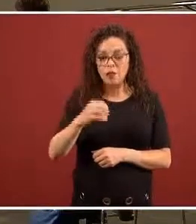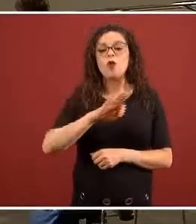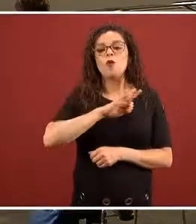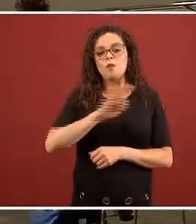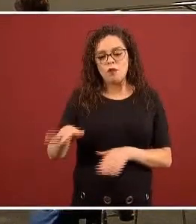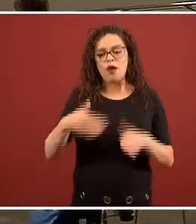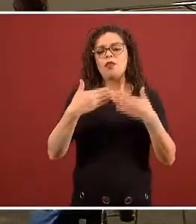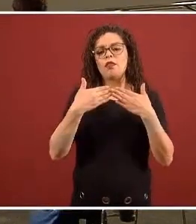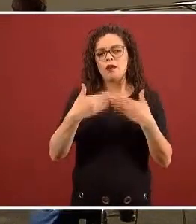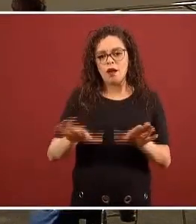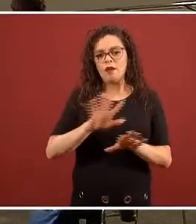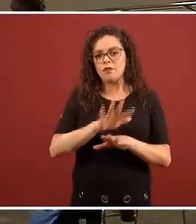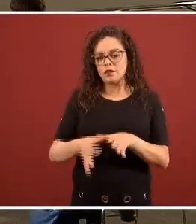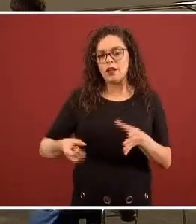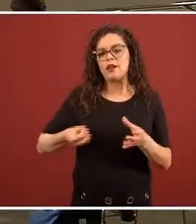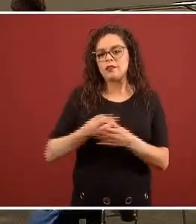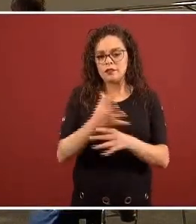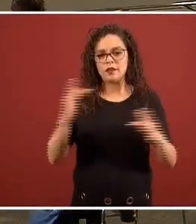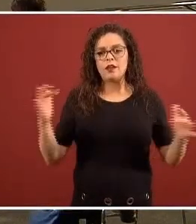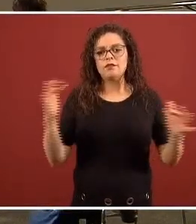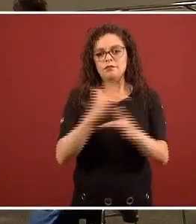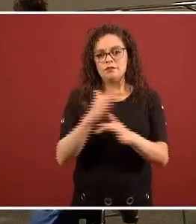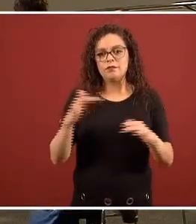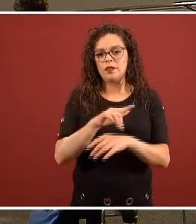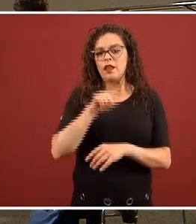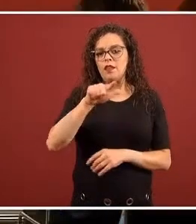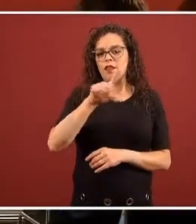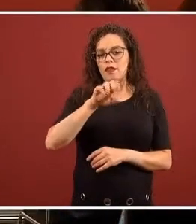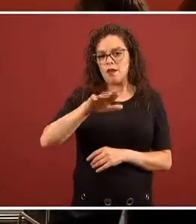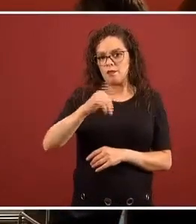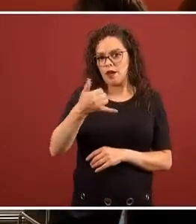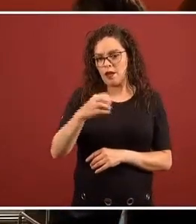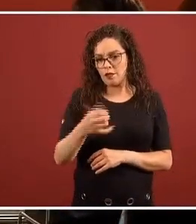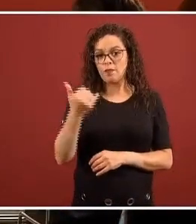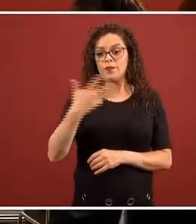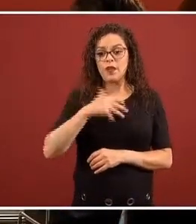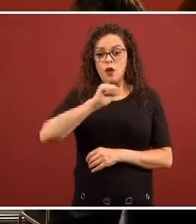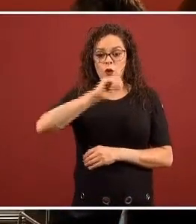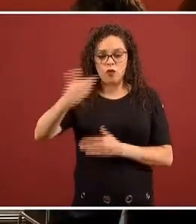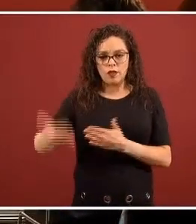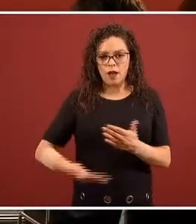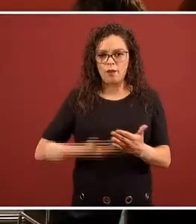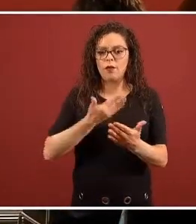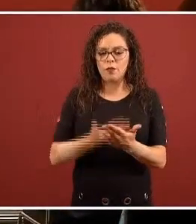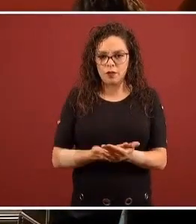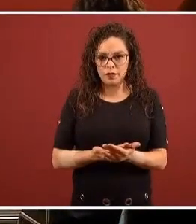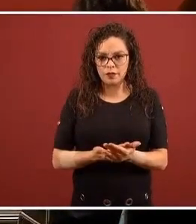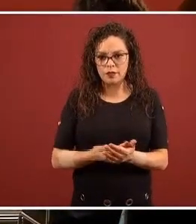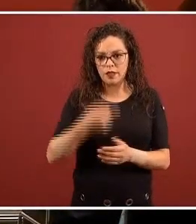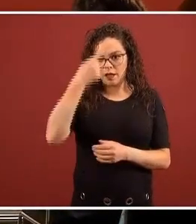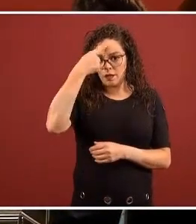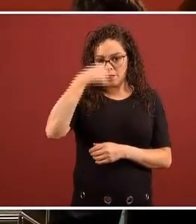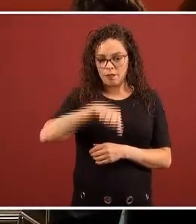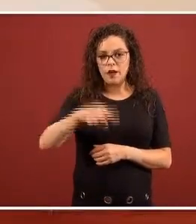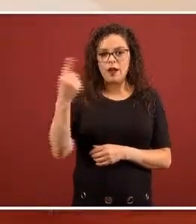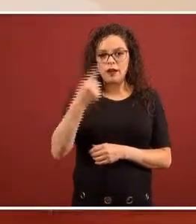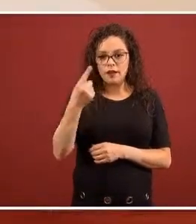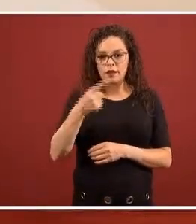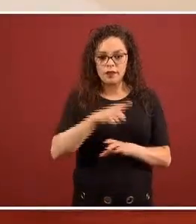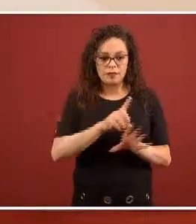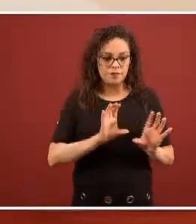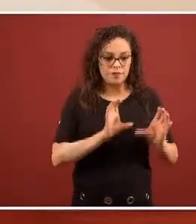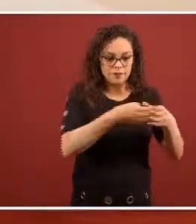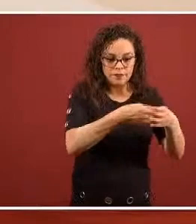puso a consideración del Consejo esta propuesta de segmentar, que usted preguntaba hace unos días, de segmentar la